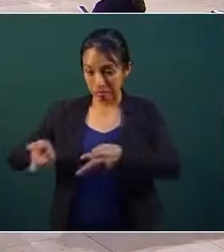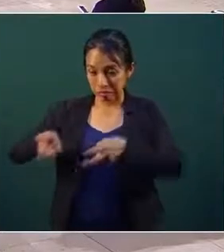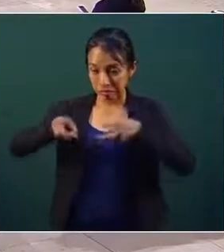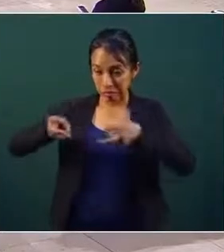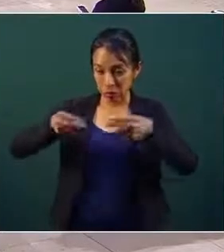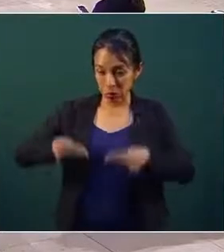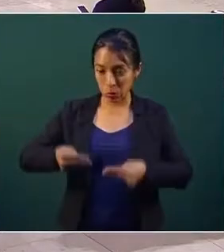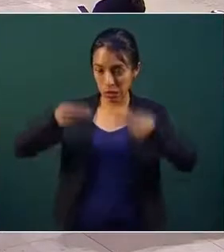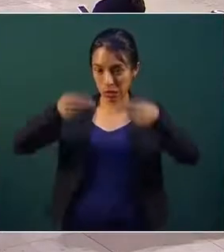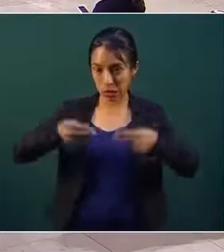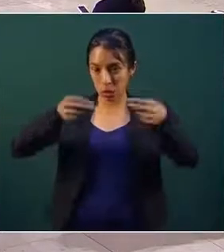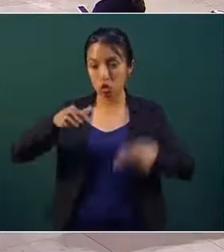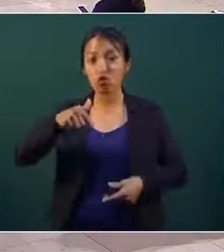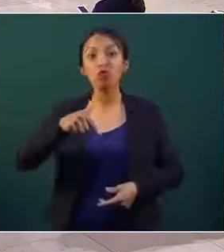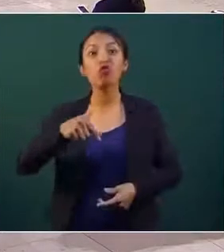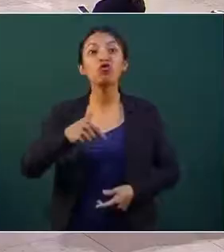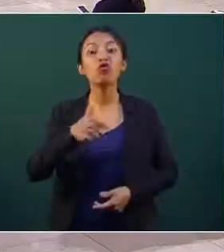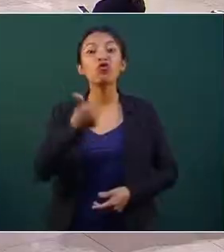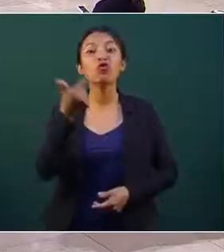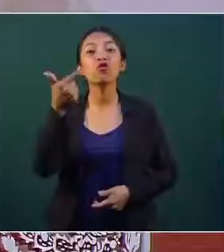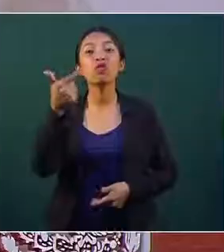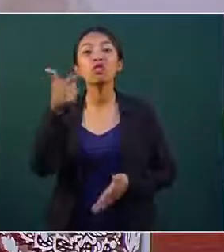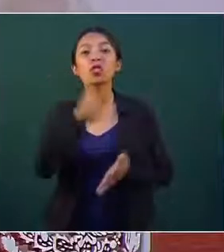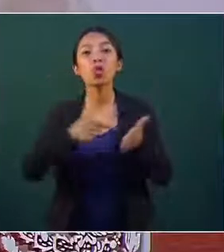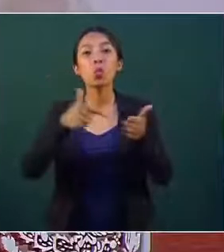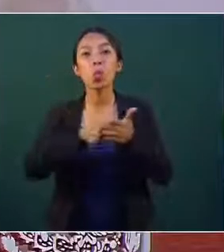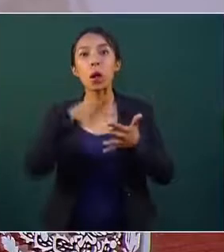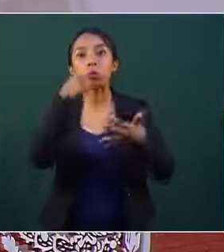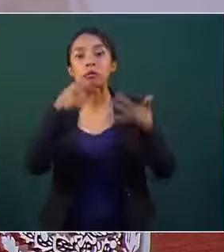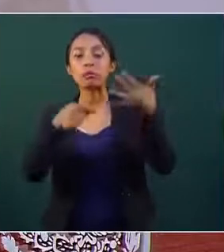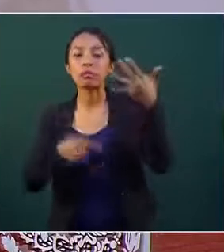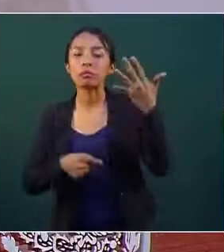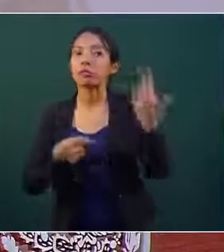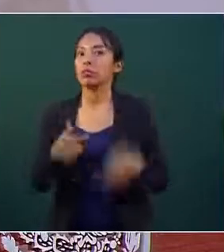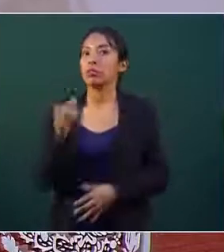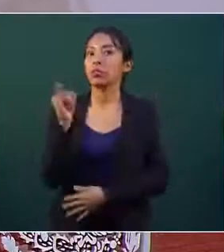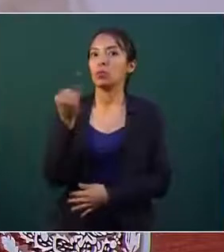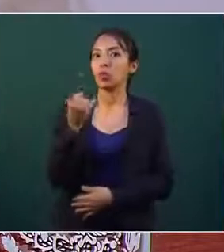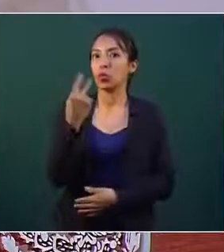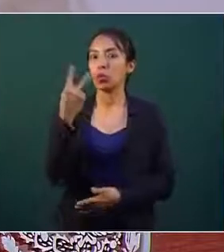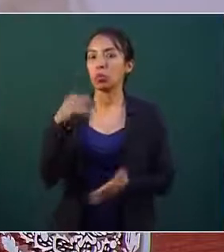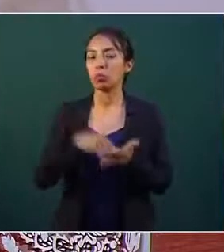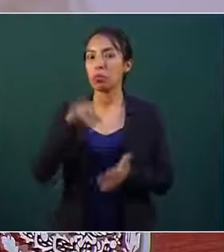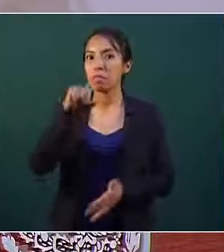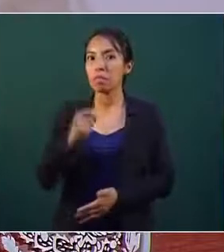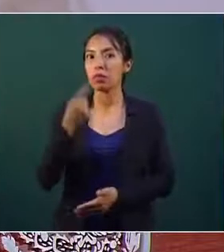12º lugar con respecto a la media nacional. En junio del 21 ocurrieron